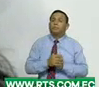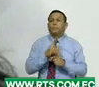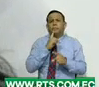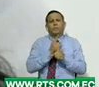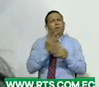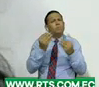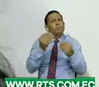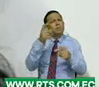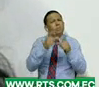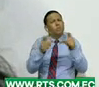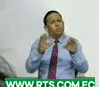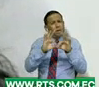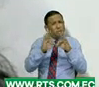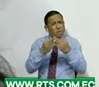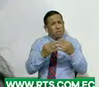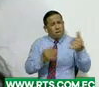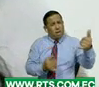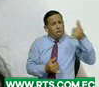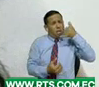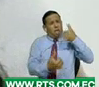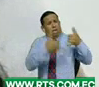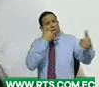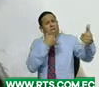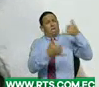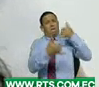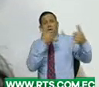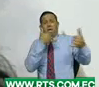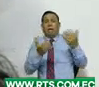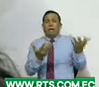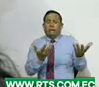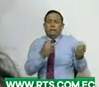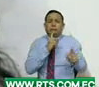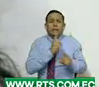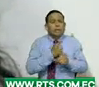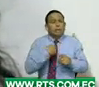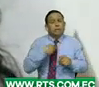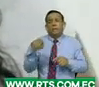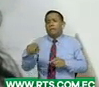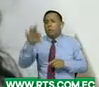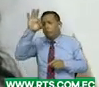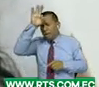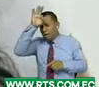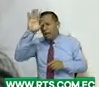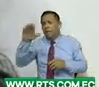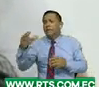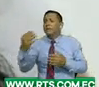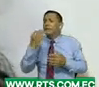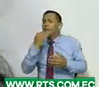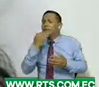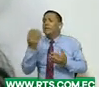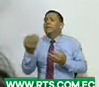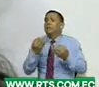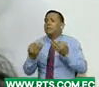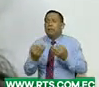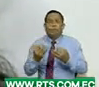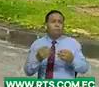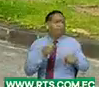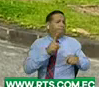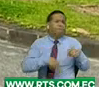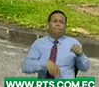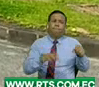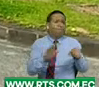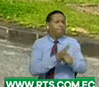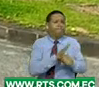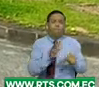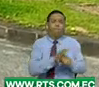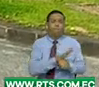familiares y uno hace la coordinación con el hospital y es lamentable escucharle decir sabe que ya no tenemos disponibilidad para sanz